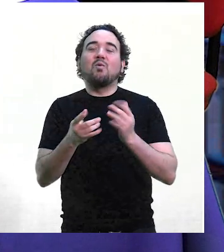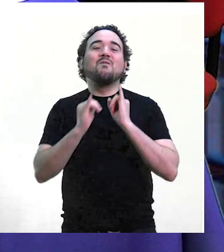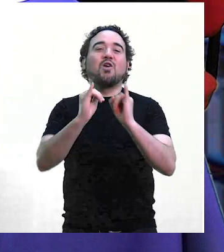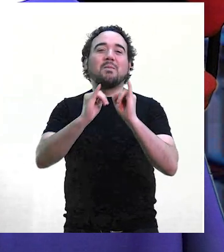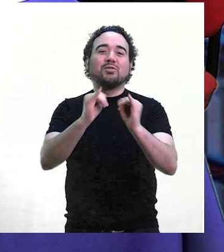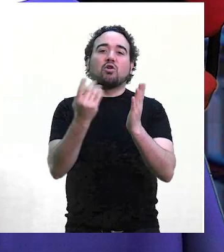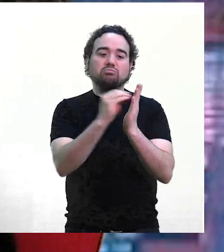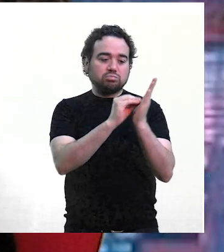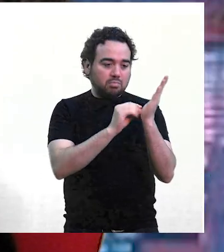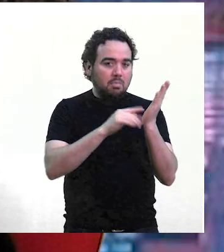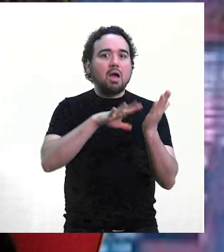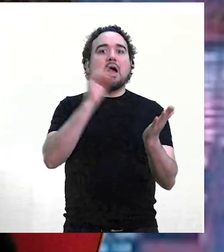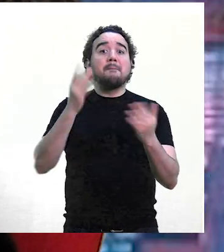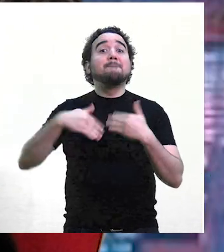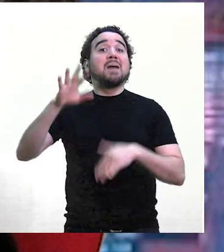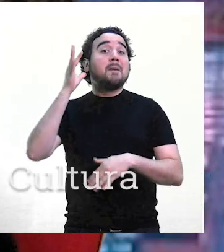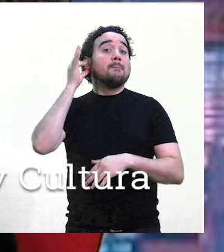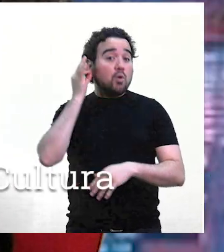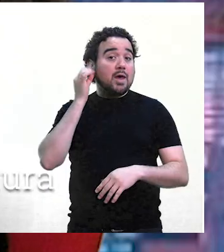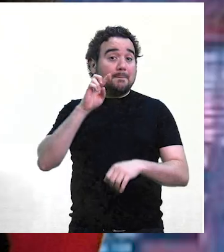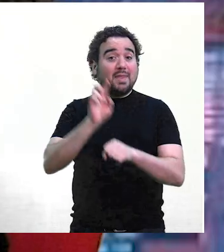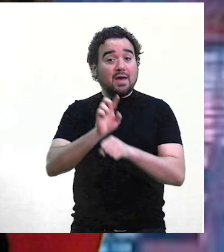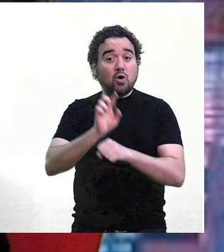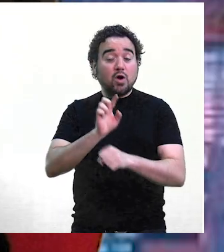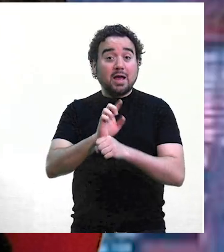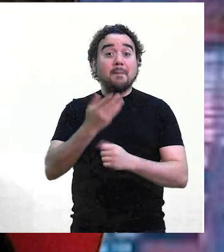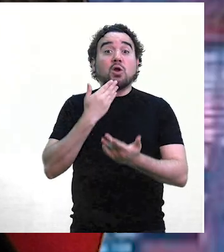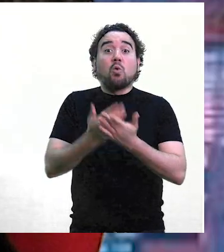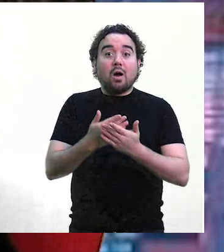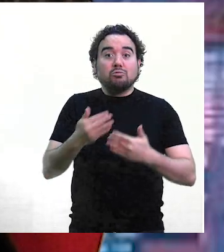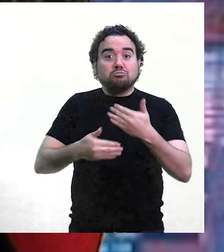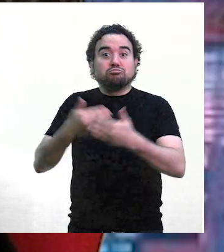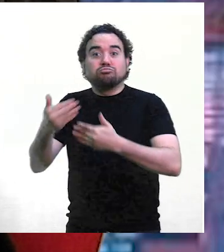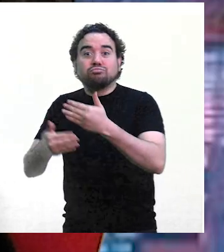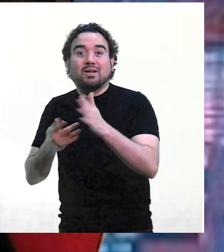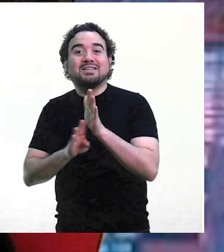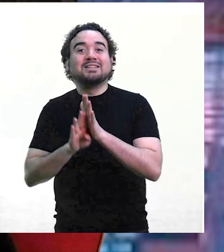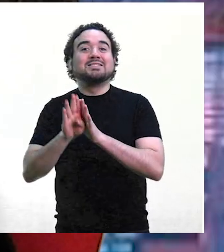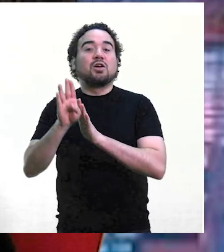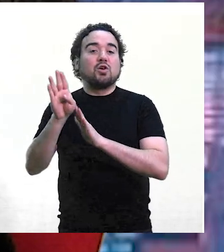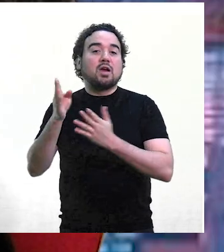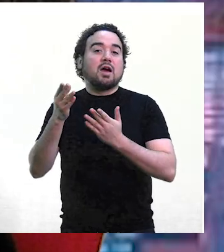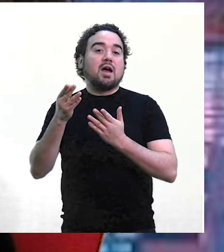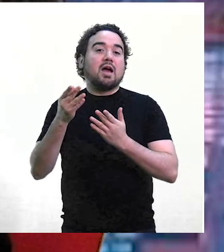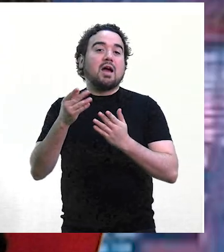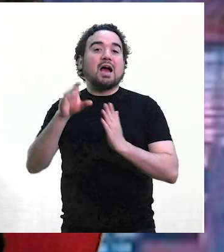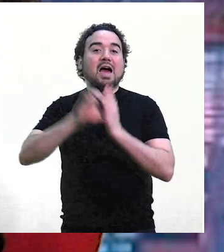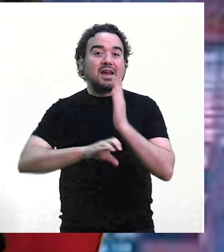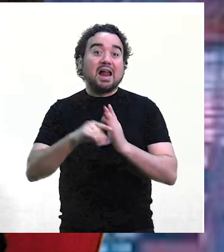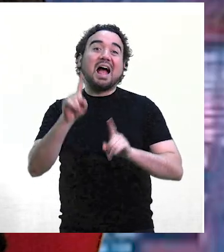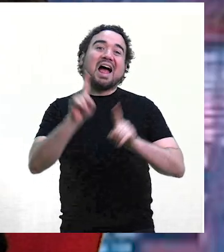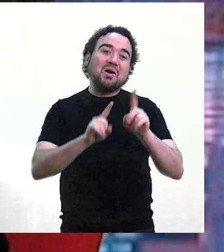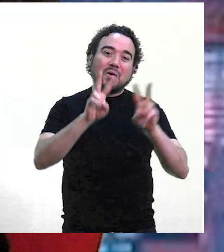tema, de hecho los datos indican que estudian más mujeres pedagogía, pero claro, con el desarrollo de la carrera académica hay otros factores de